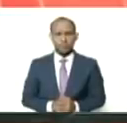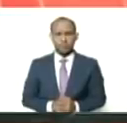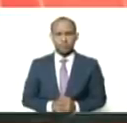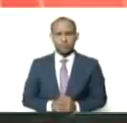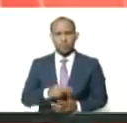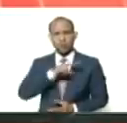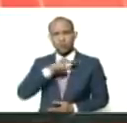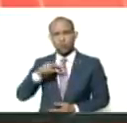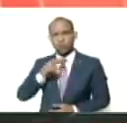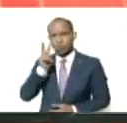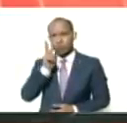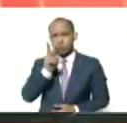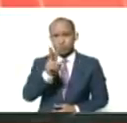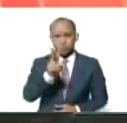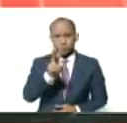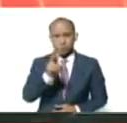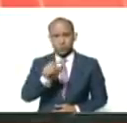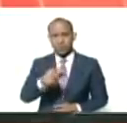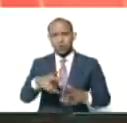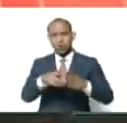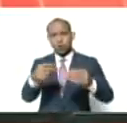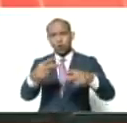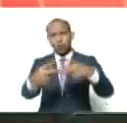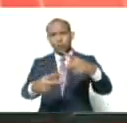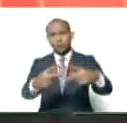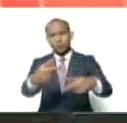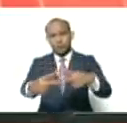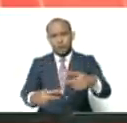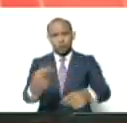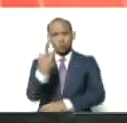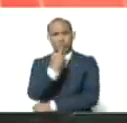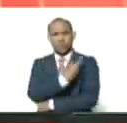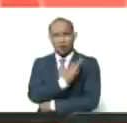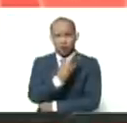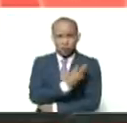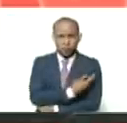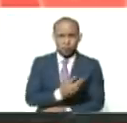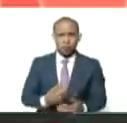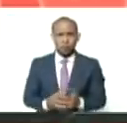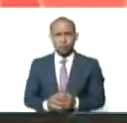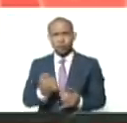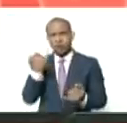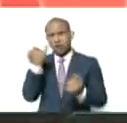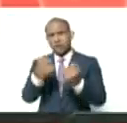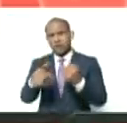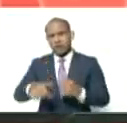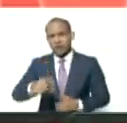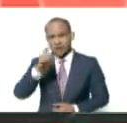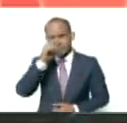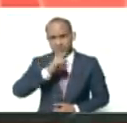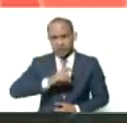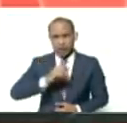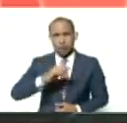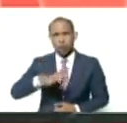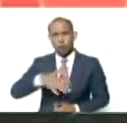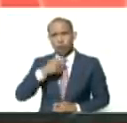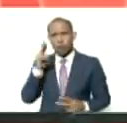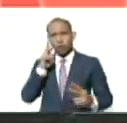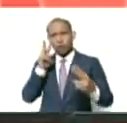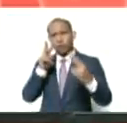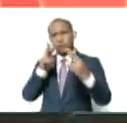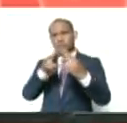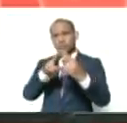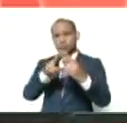Vamos a ver si con todo este proceso de vacunación finales de este año pudiéramos estar viendo